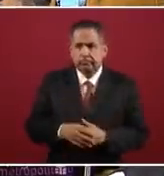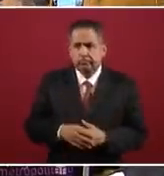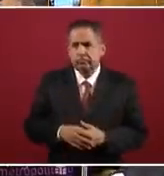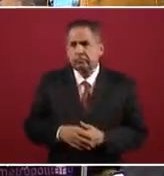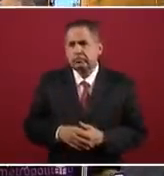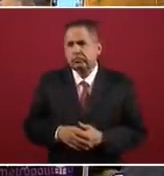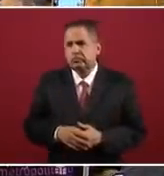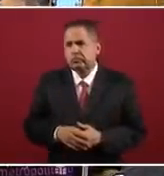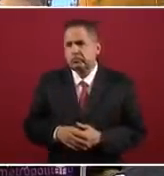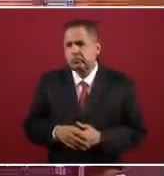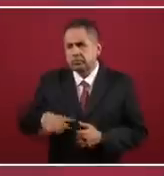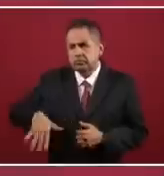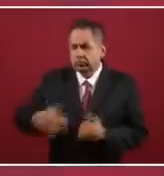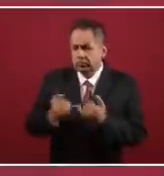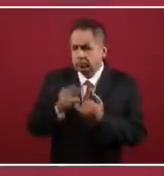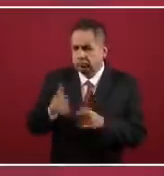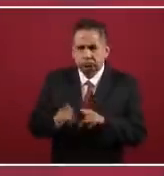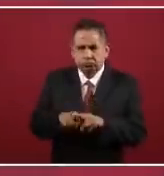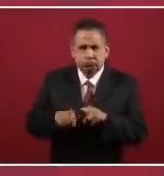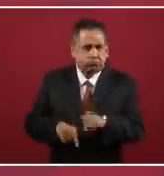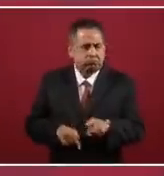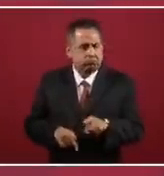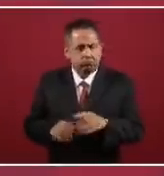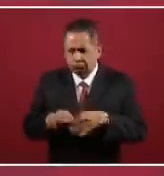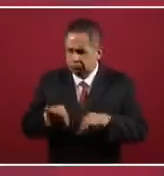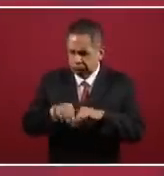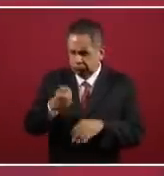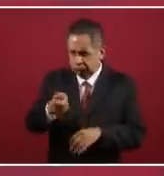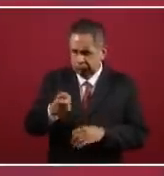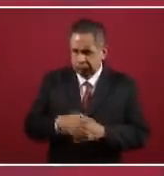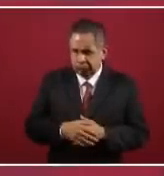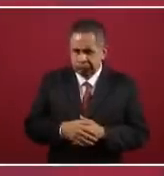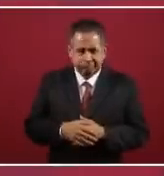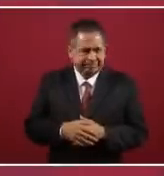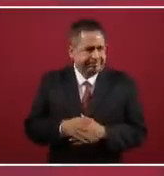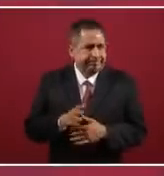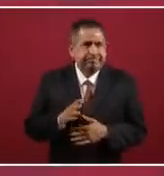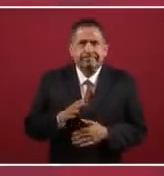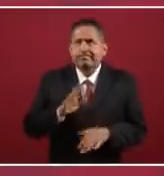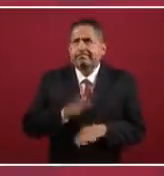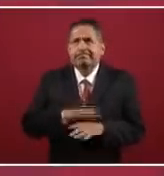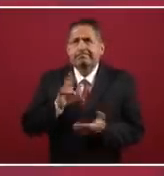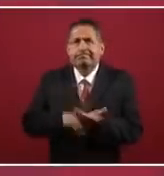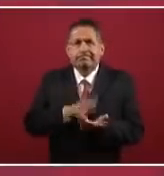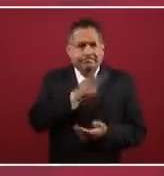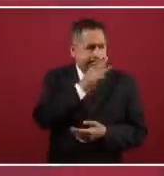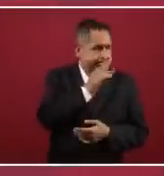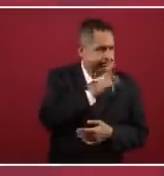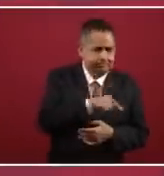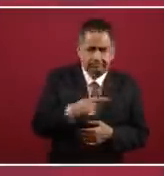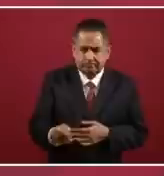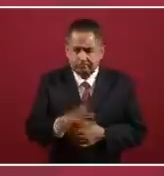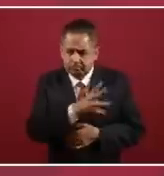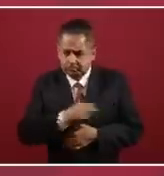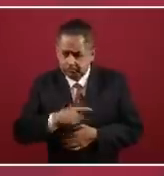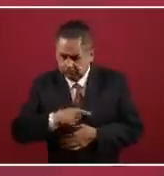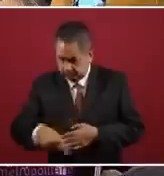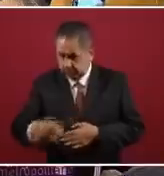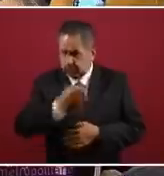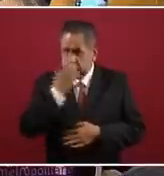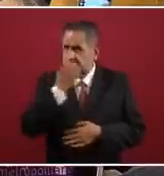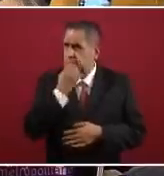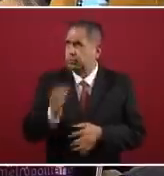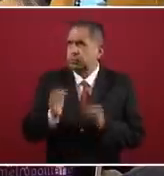cosa con lo que tú estás diciendo que le interese más, ¿sí?, a los padres que los hijos vayan a una